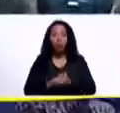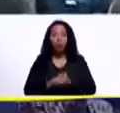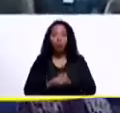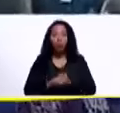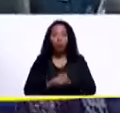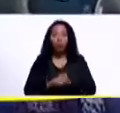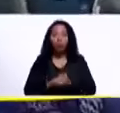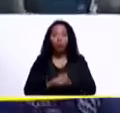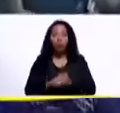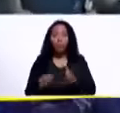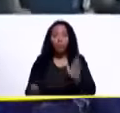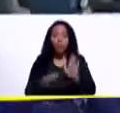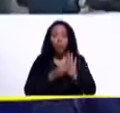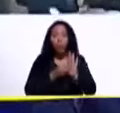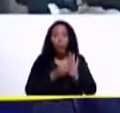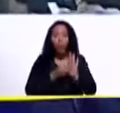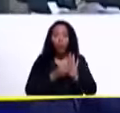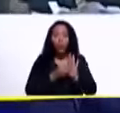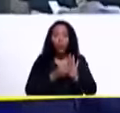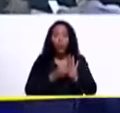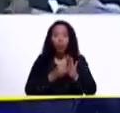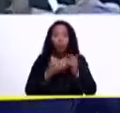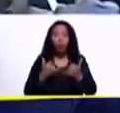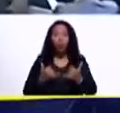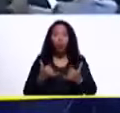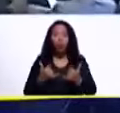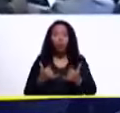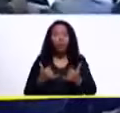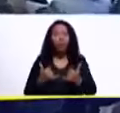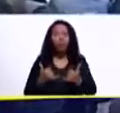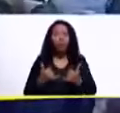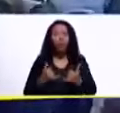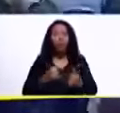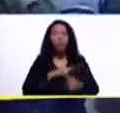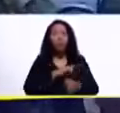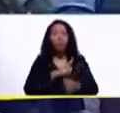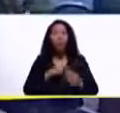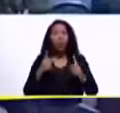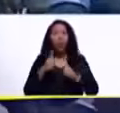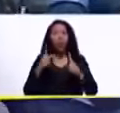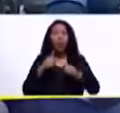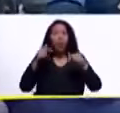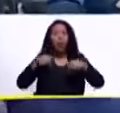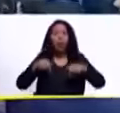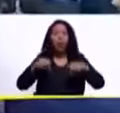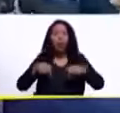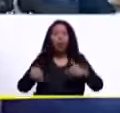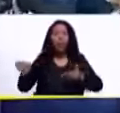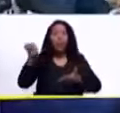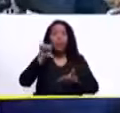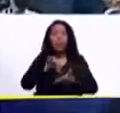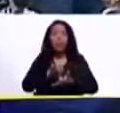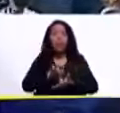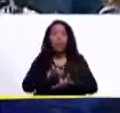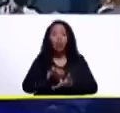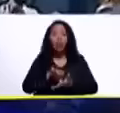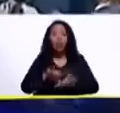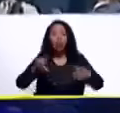este imponente, moderno y hermoso Hotel Eurobuilding, que ahora es centro de